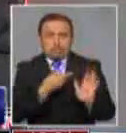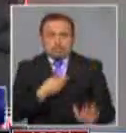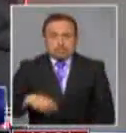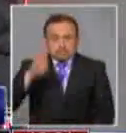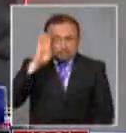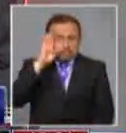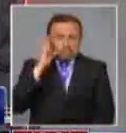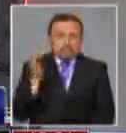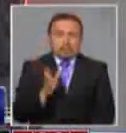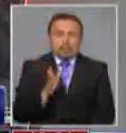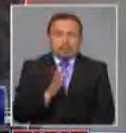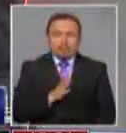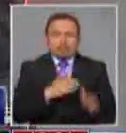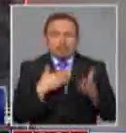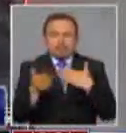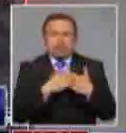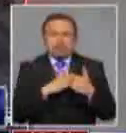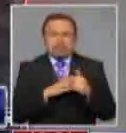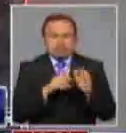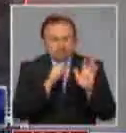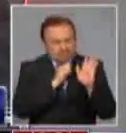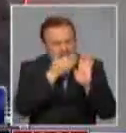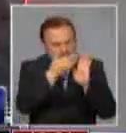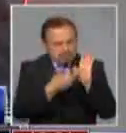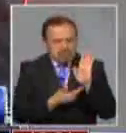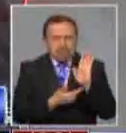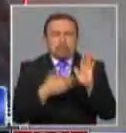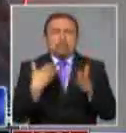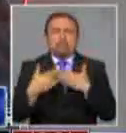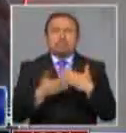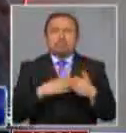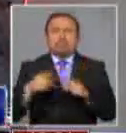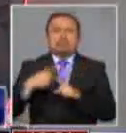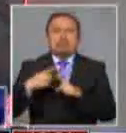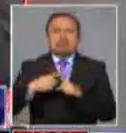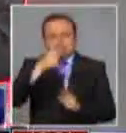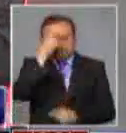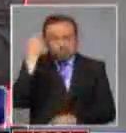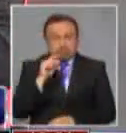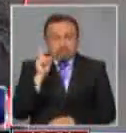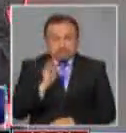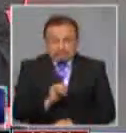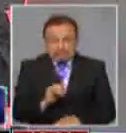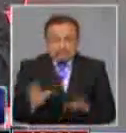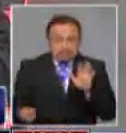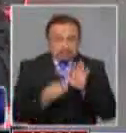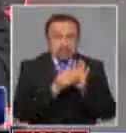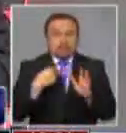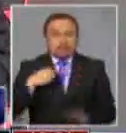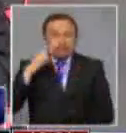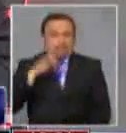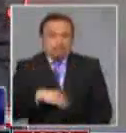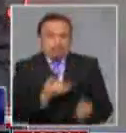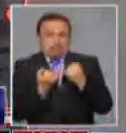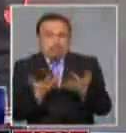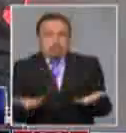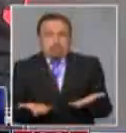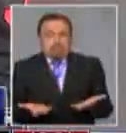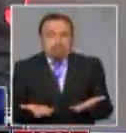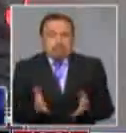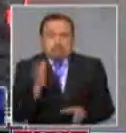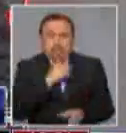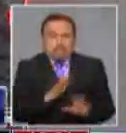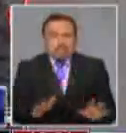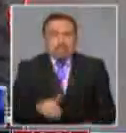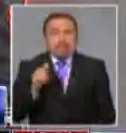bachelet y ni por una falta de ortografía nombra a los taxis colectivos por lo tanto si son parte de la agenda tendríamos que saberlo yo me reuní hace